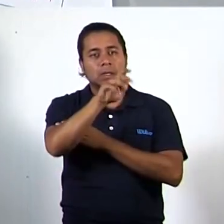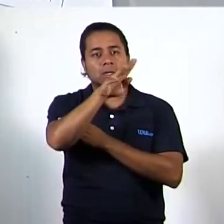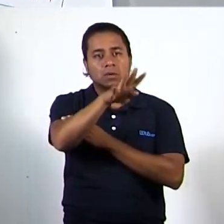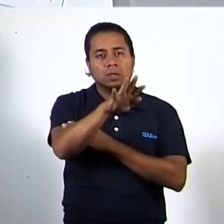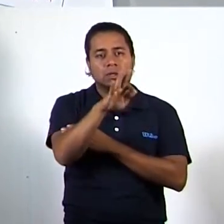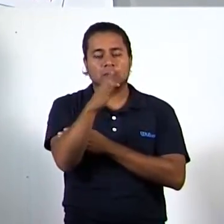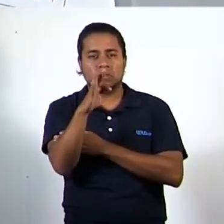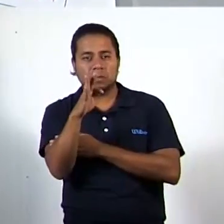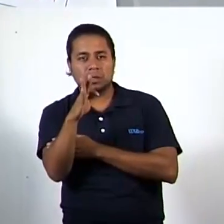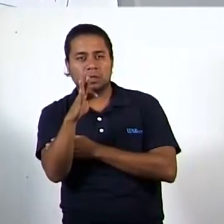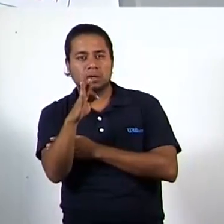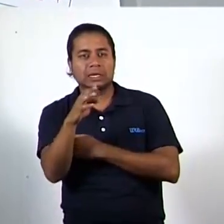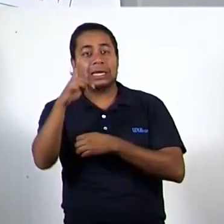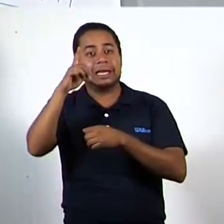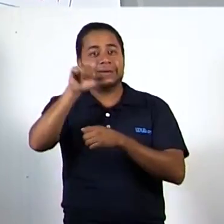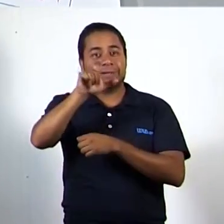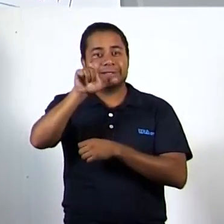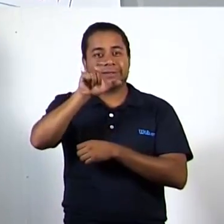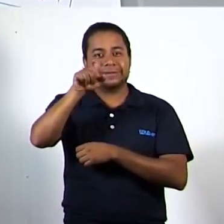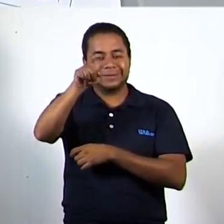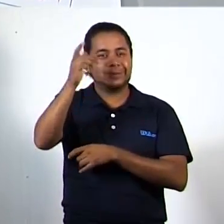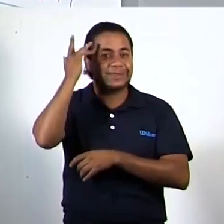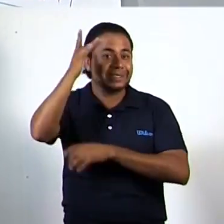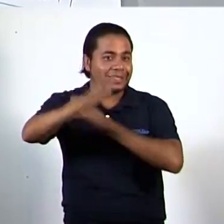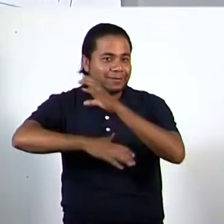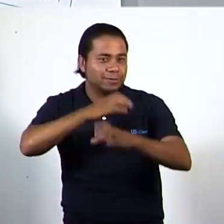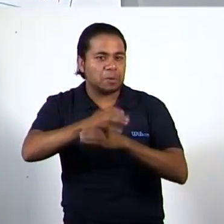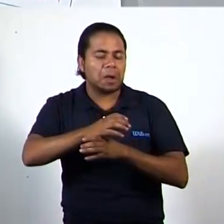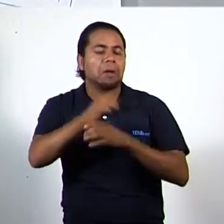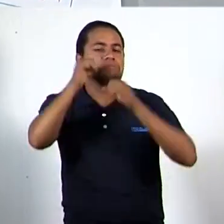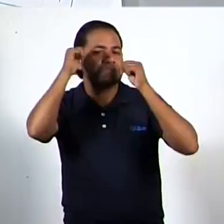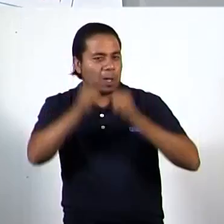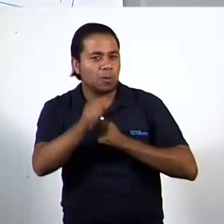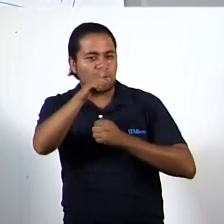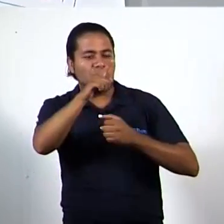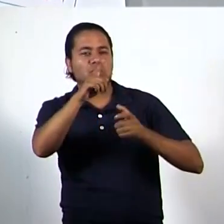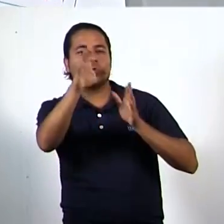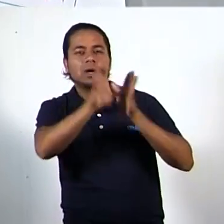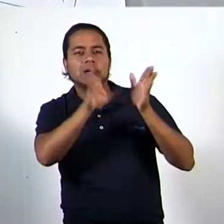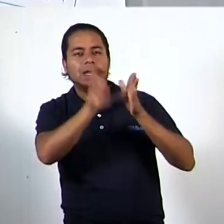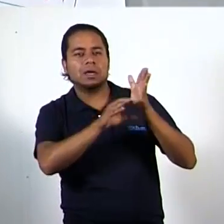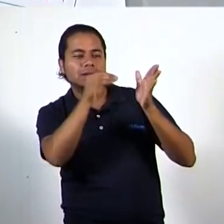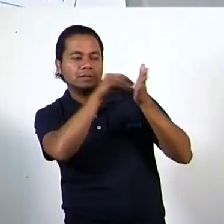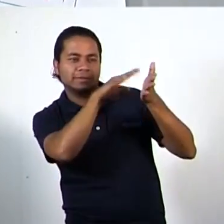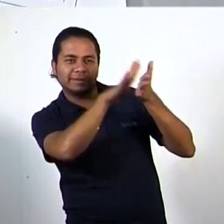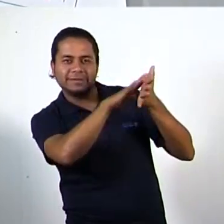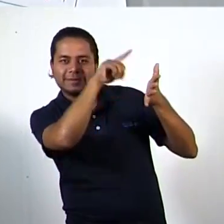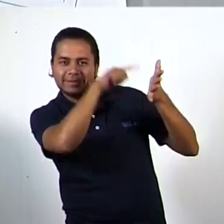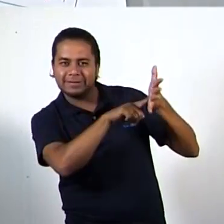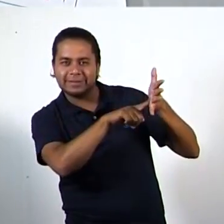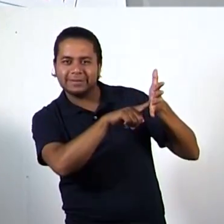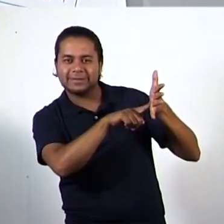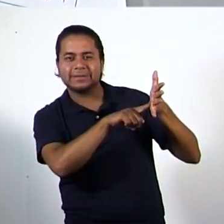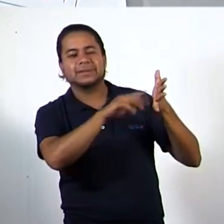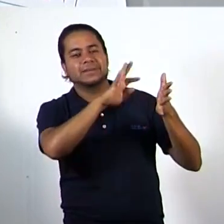de febrero. El día de tu cumpleaños. Estoy seguro que está marcado en un calendario que lo puedes tener tanto